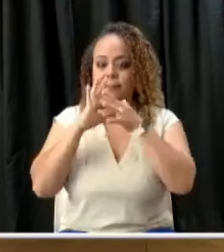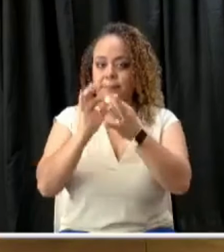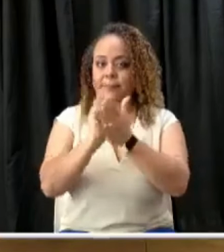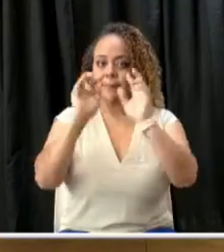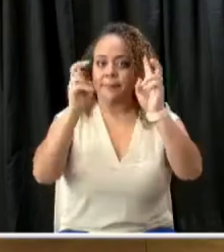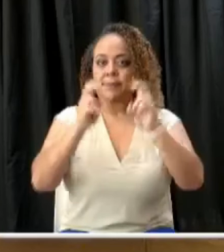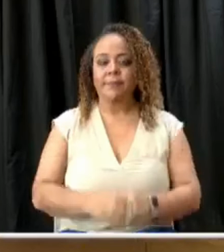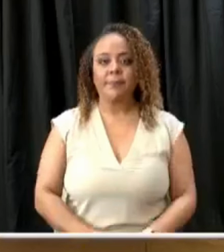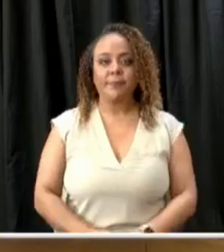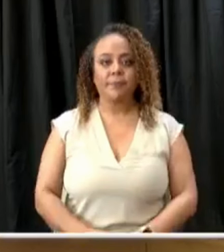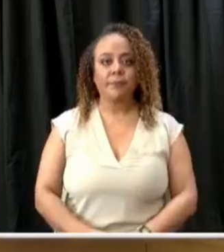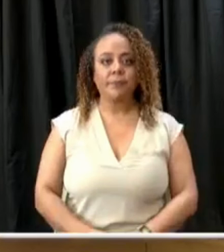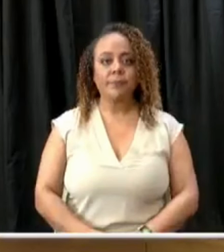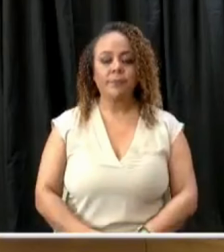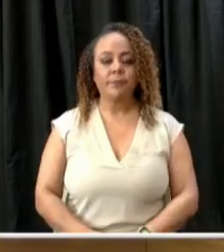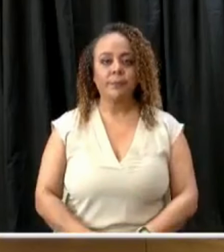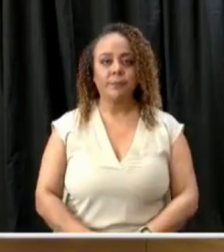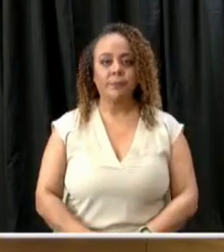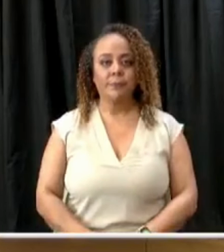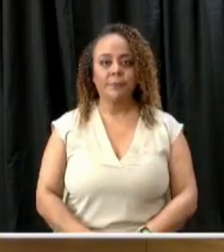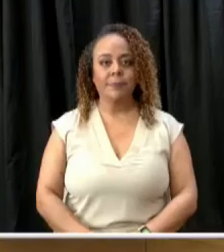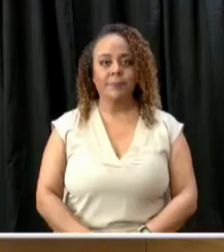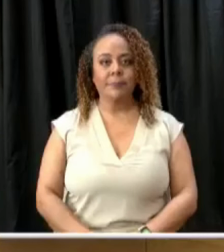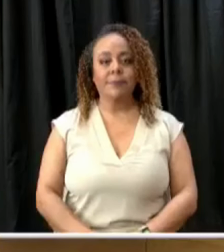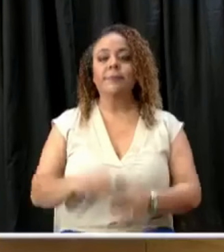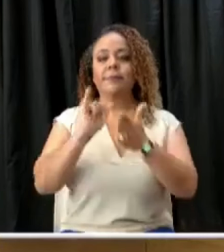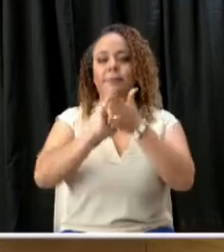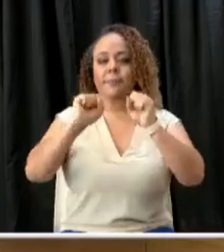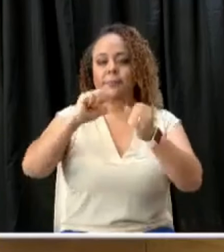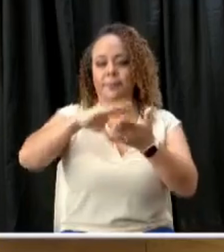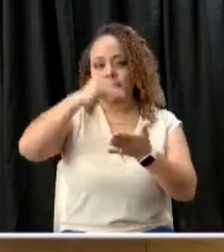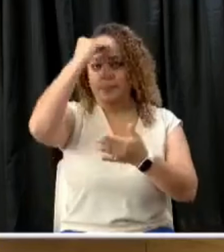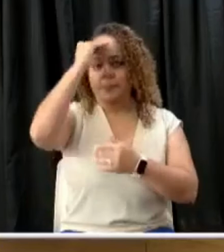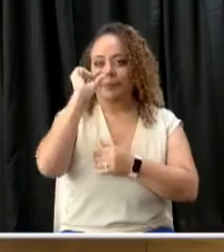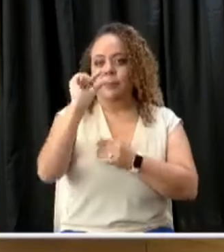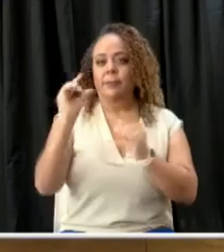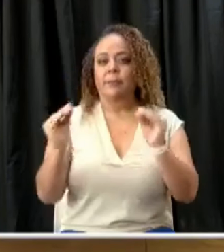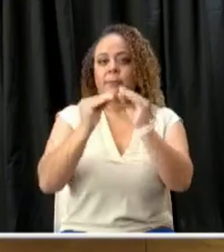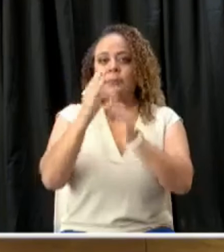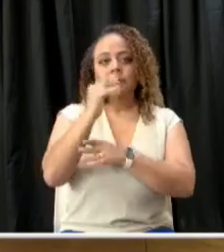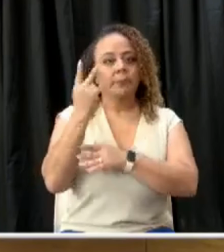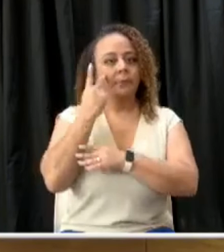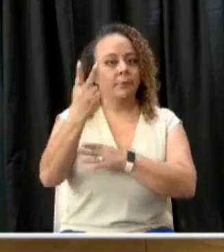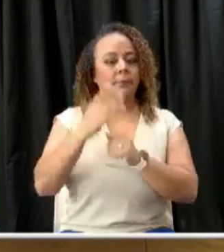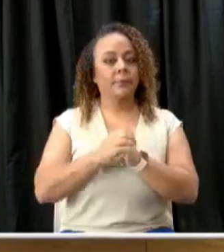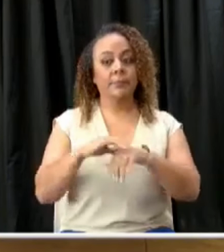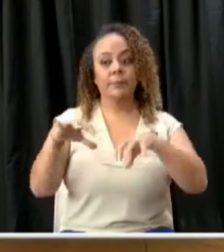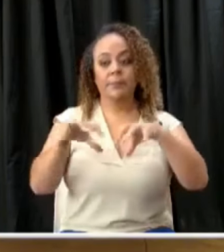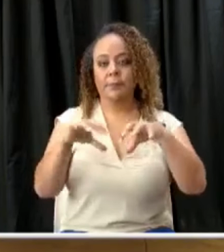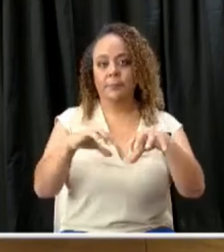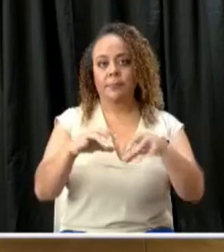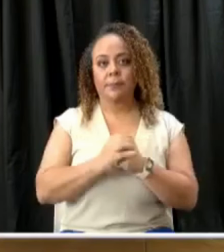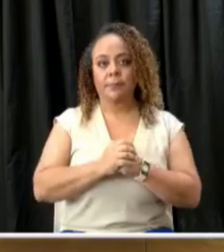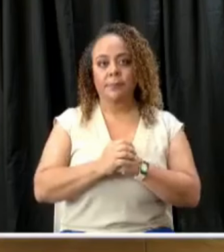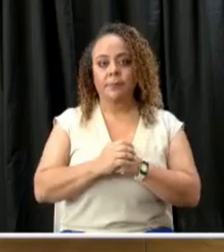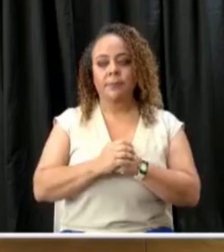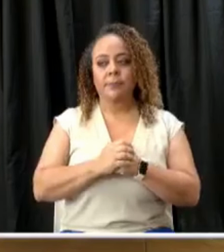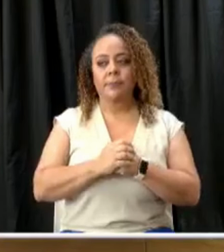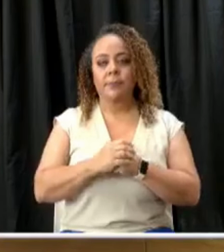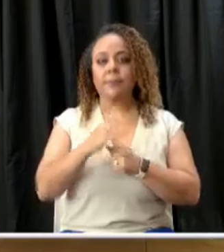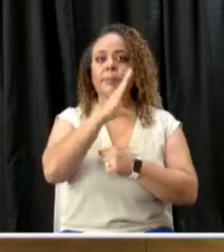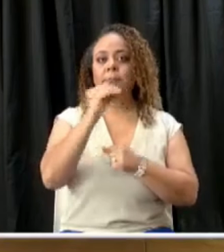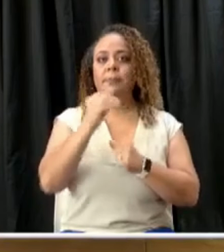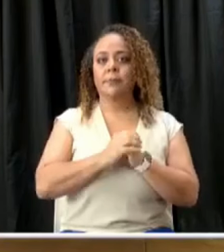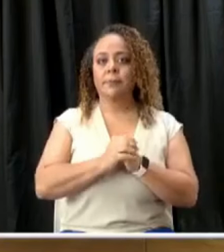este tema. Así vamos a poder aprender un poquito más y vemos cuáles son las acciones y el posicionamiento